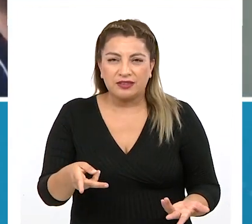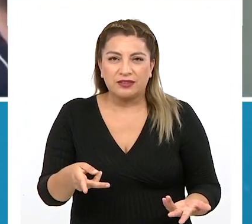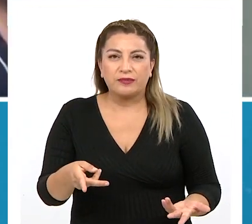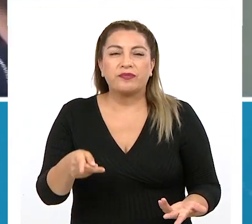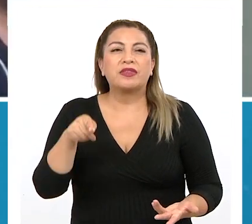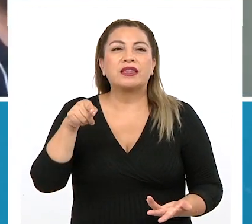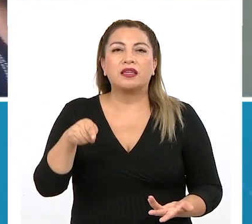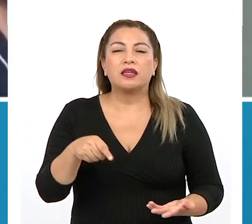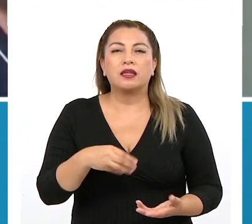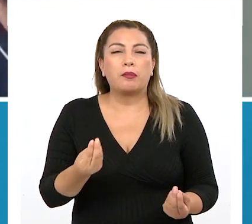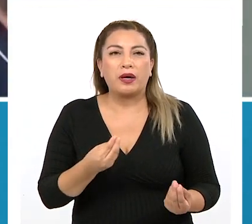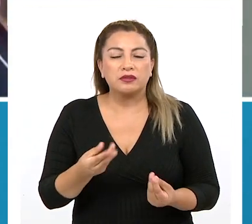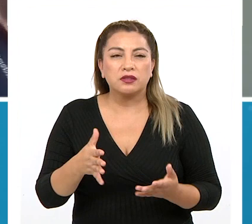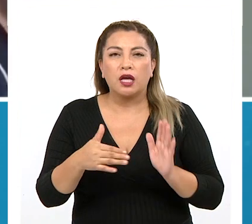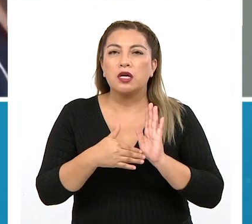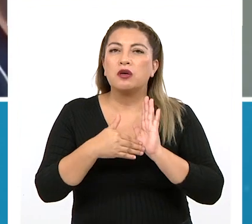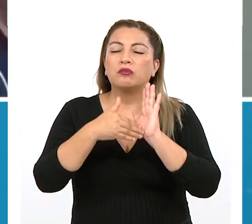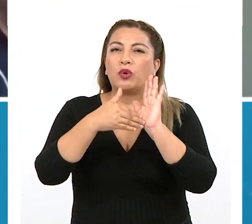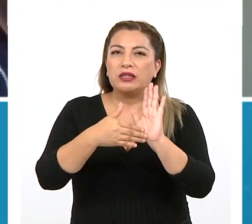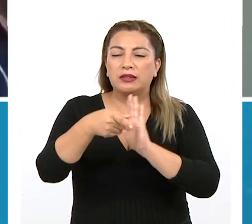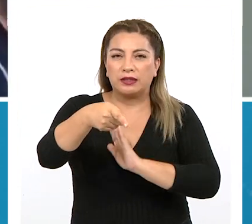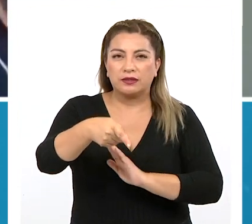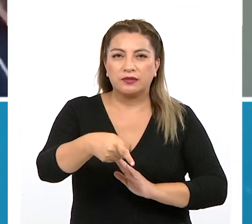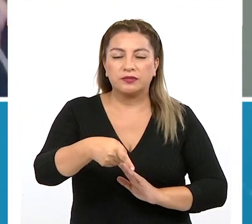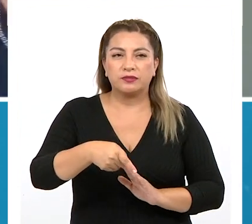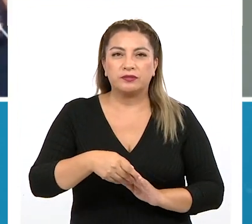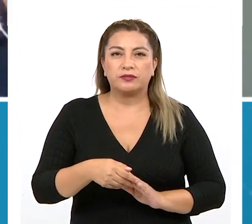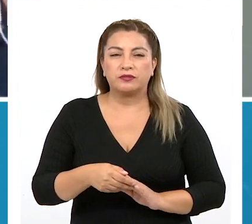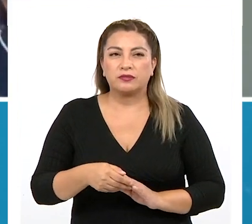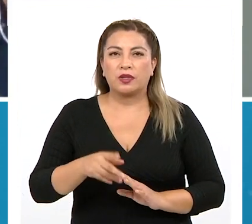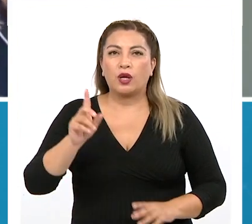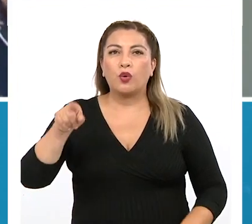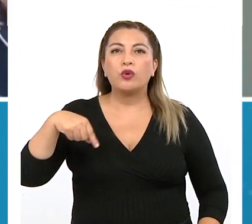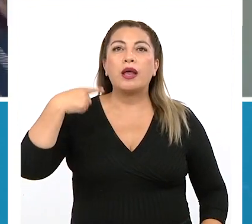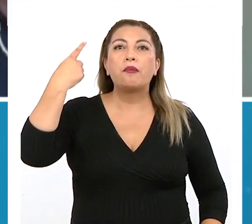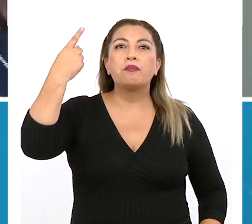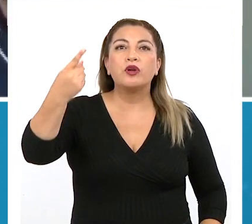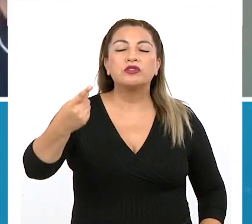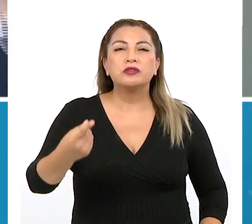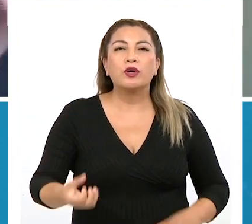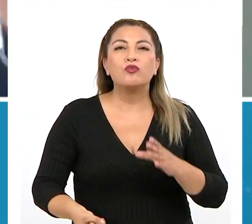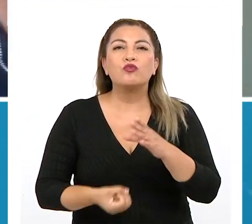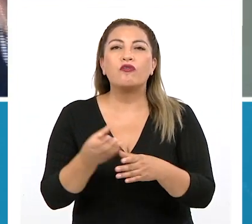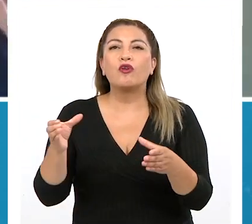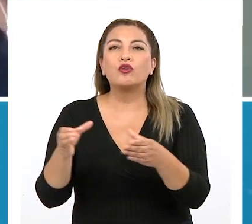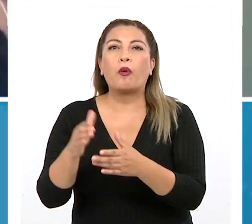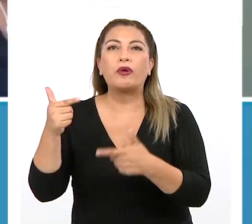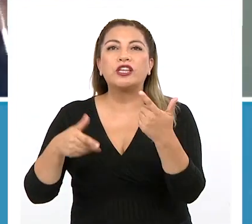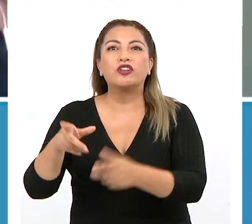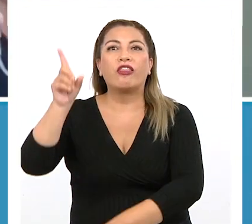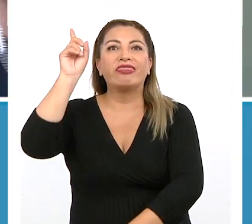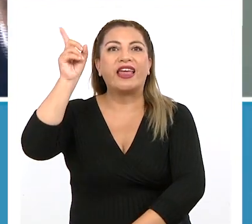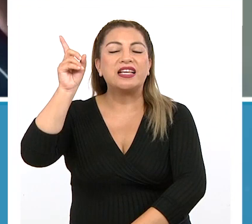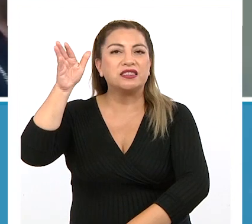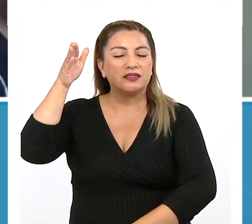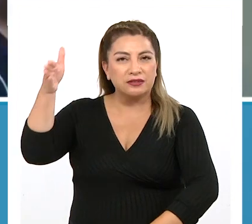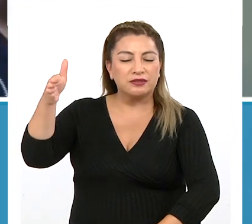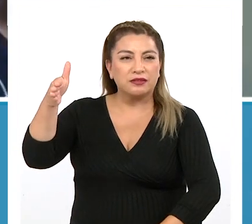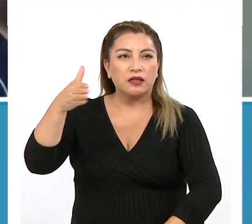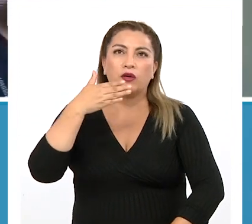al final de cuentas, termina mostrándonos cómo podría ser una próxima nueva derecha o también termina